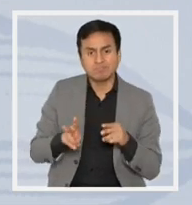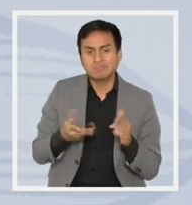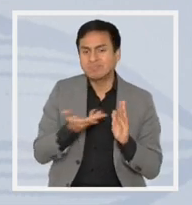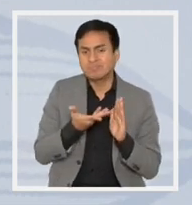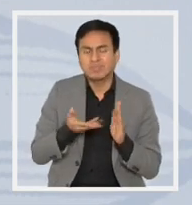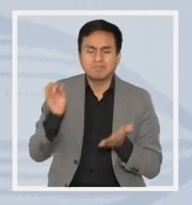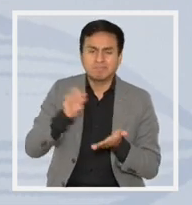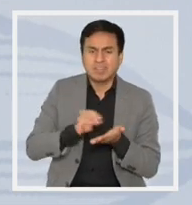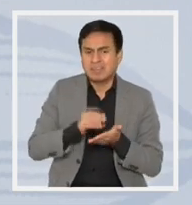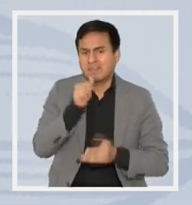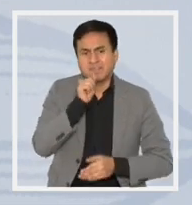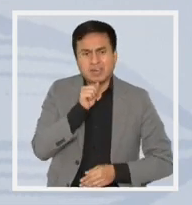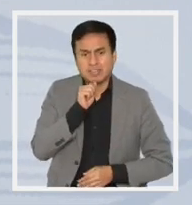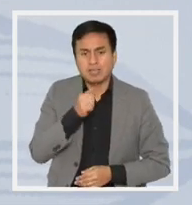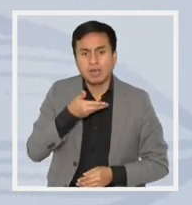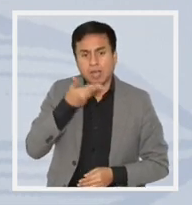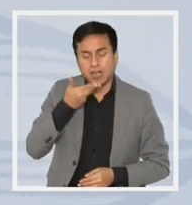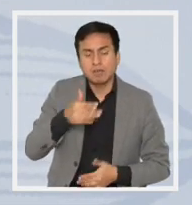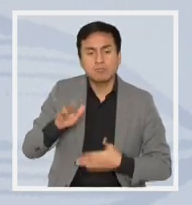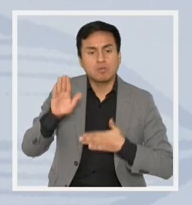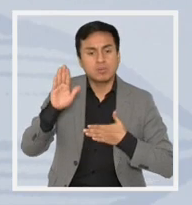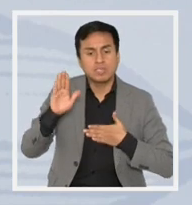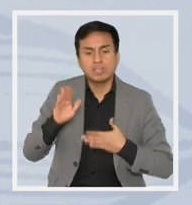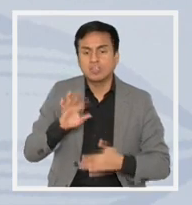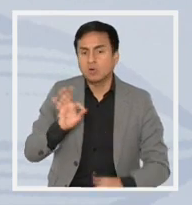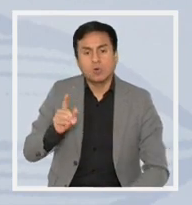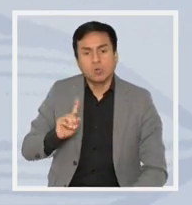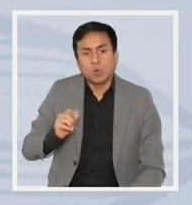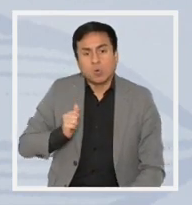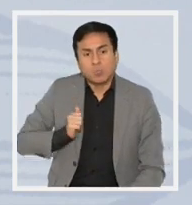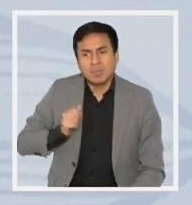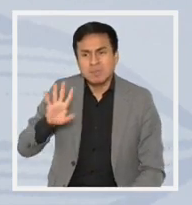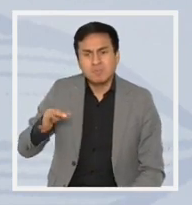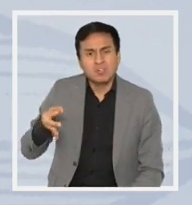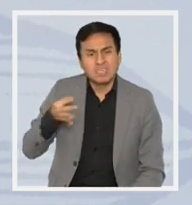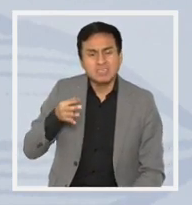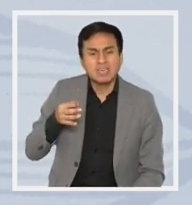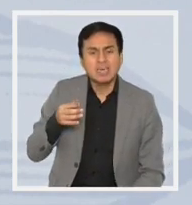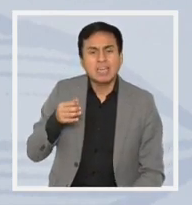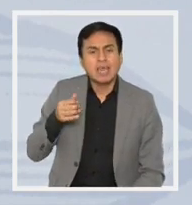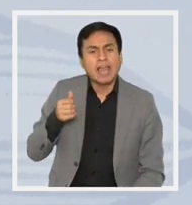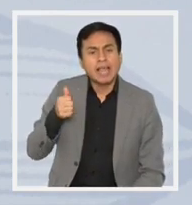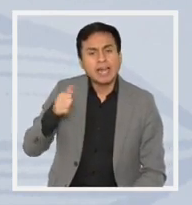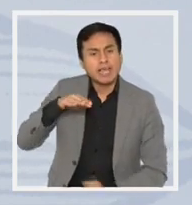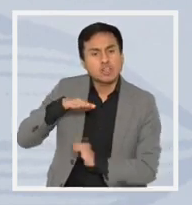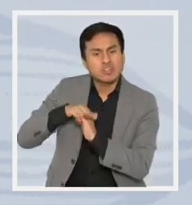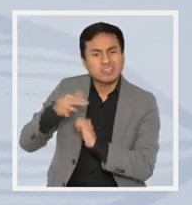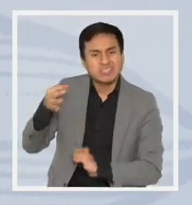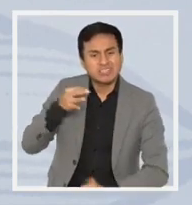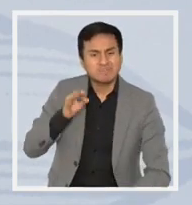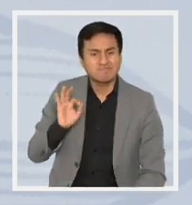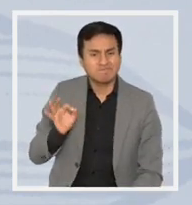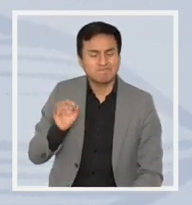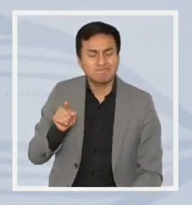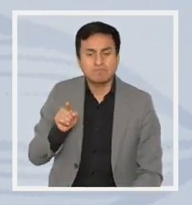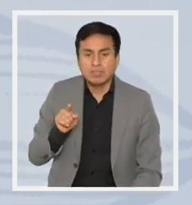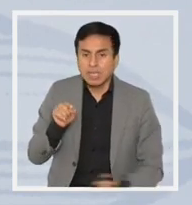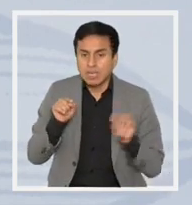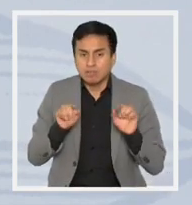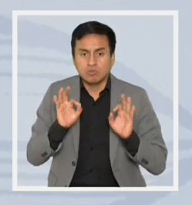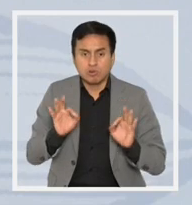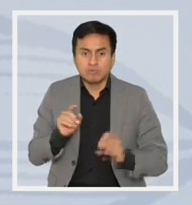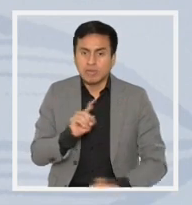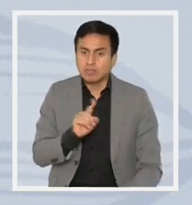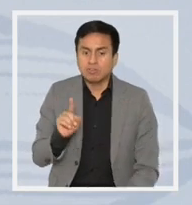sido insuficientes y muchas de las promesas incumplidas, como bien decía el rector. Esto no es